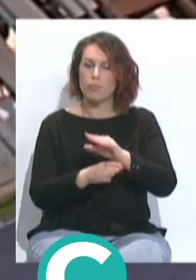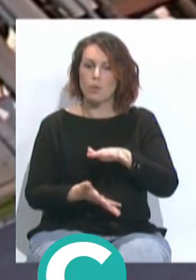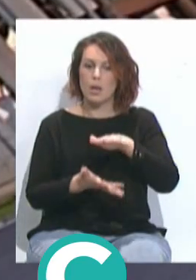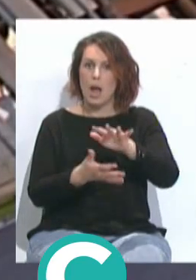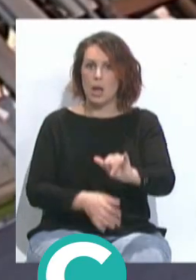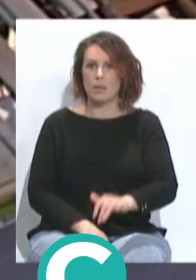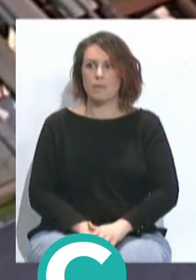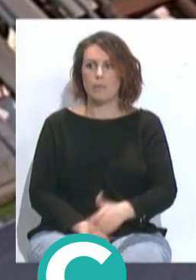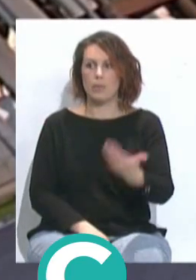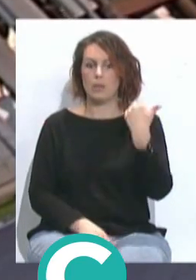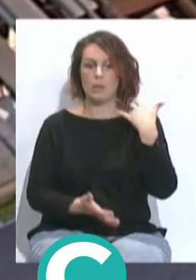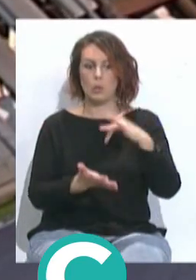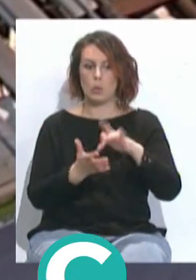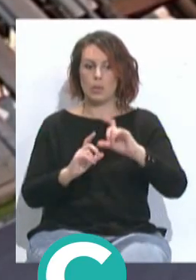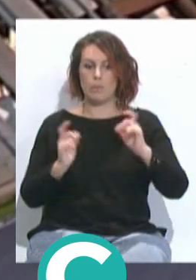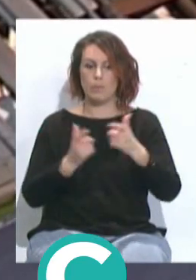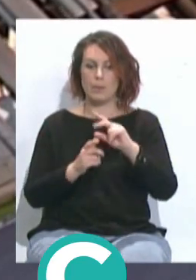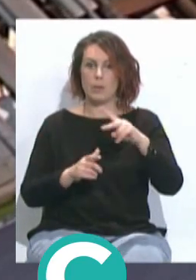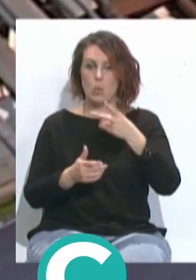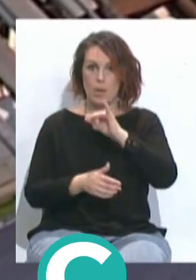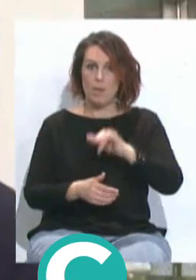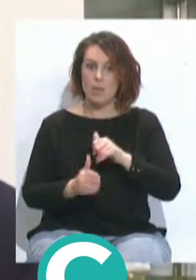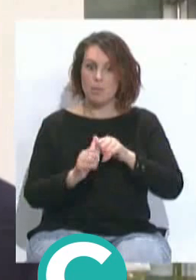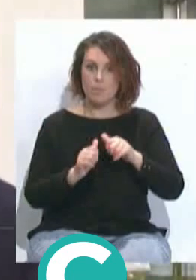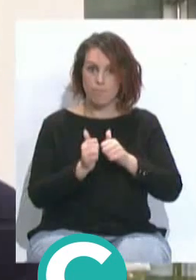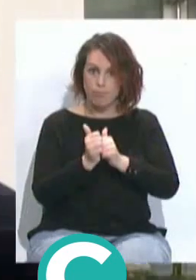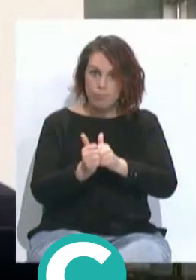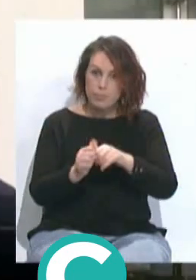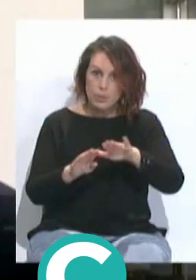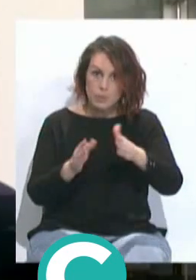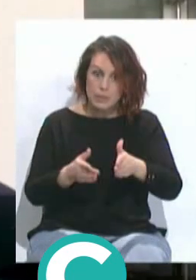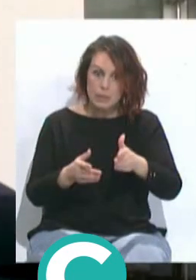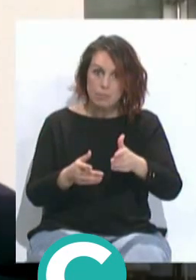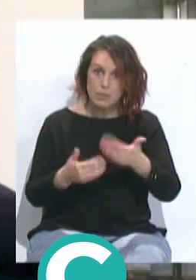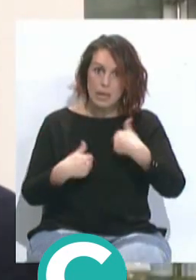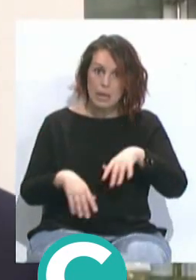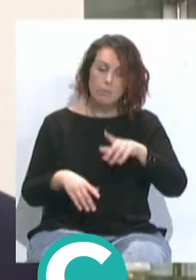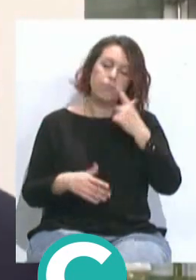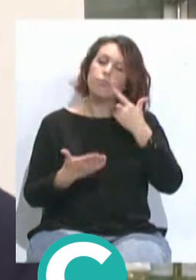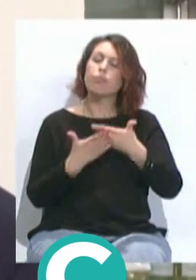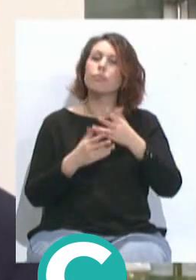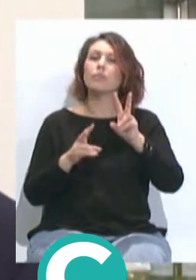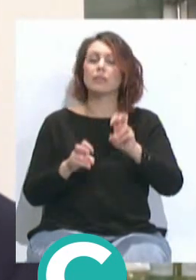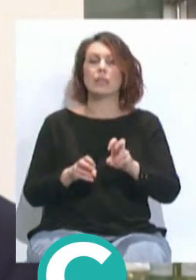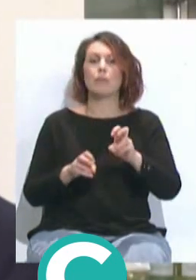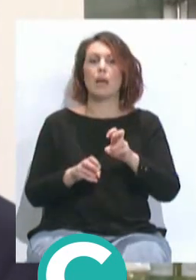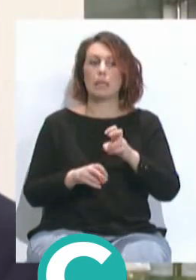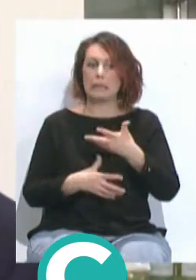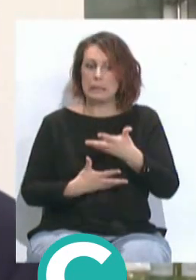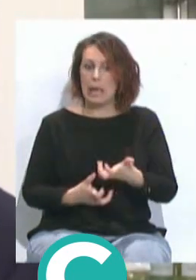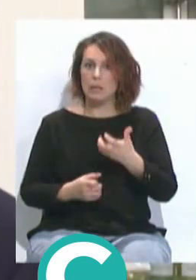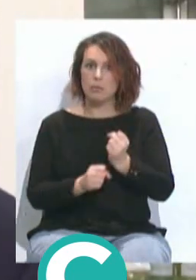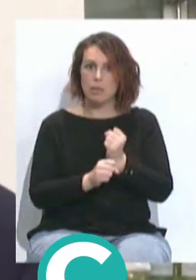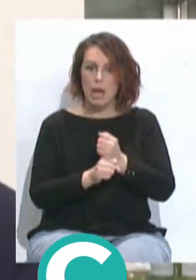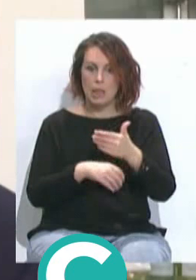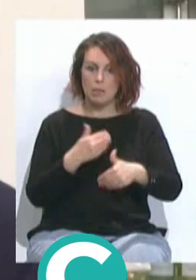El hecho de que ayer se reuniera por segunda vez la mesa esta de seguimiento, lo que demuestran es que, precisamente, es un tema que se ha tomado en serio, que se está